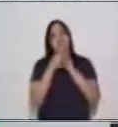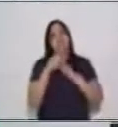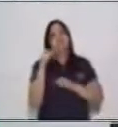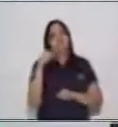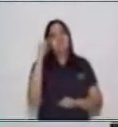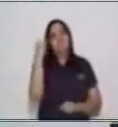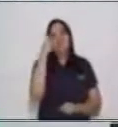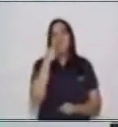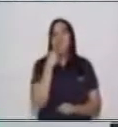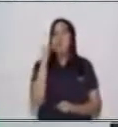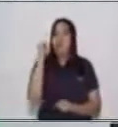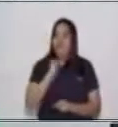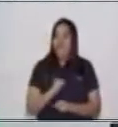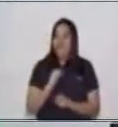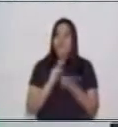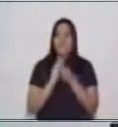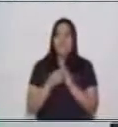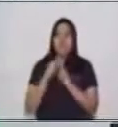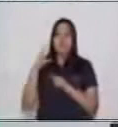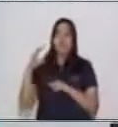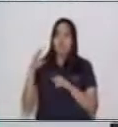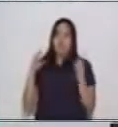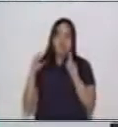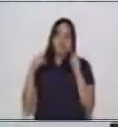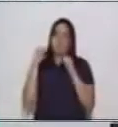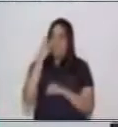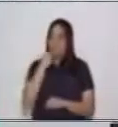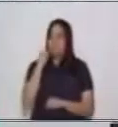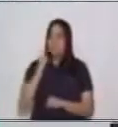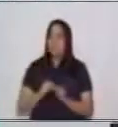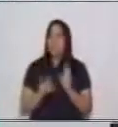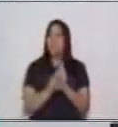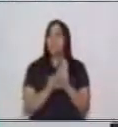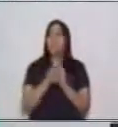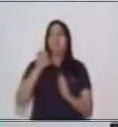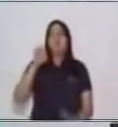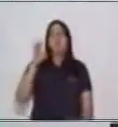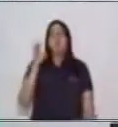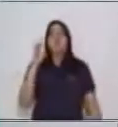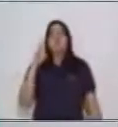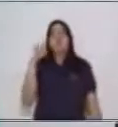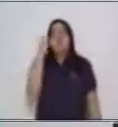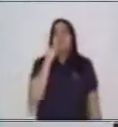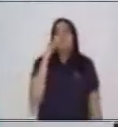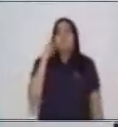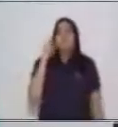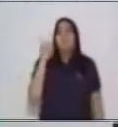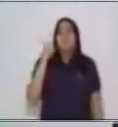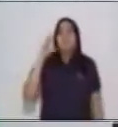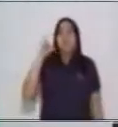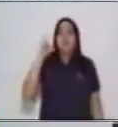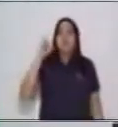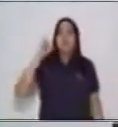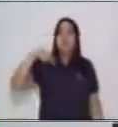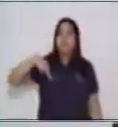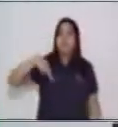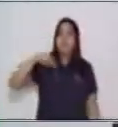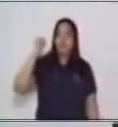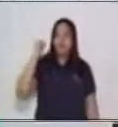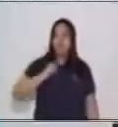esa palabra no va con C, sino va con S. Persuasión, una palabra relacionada, es